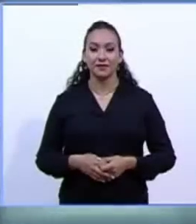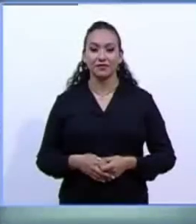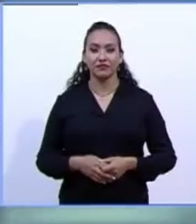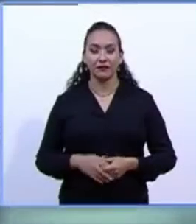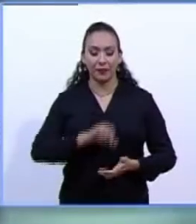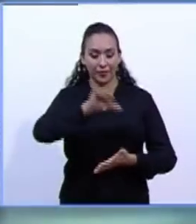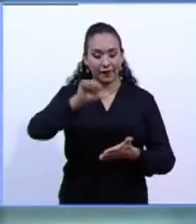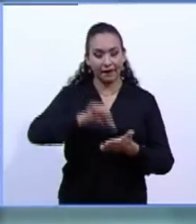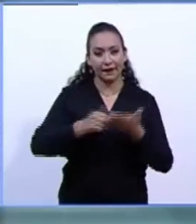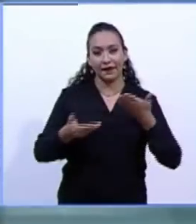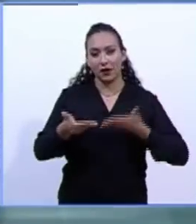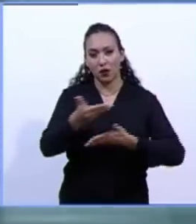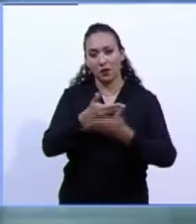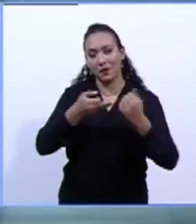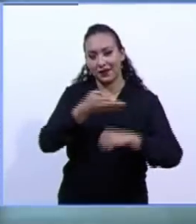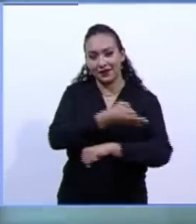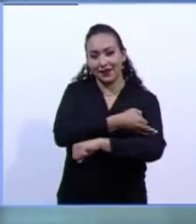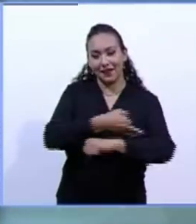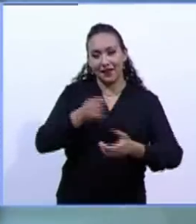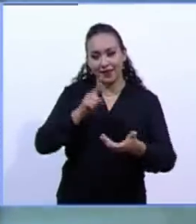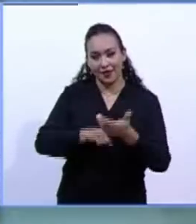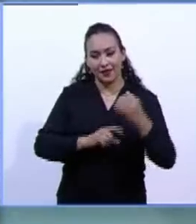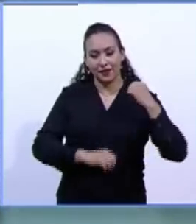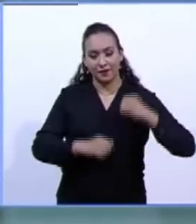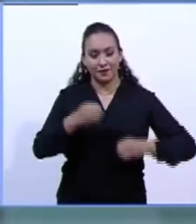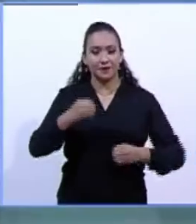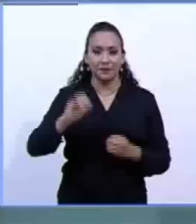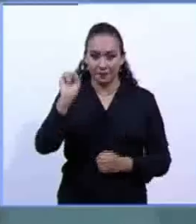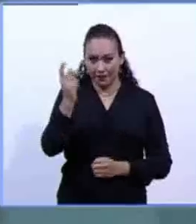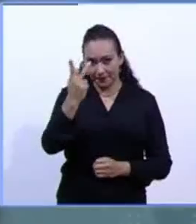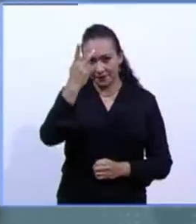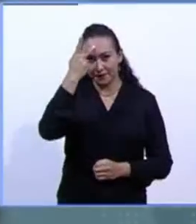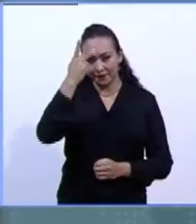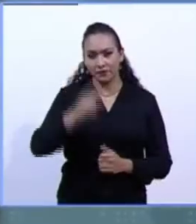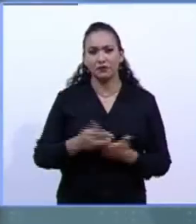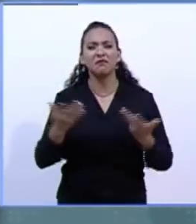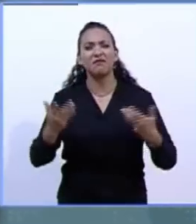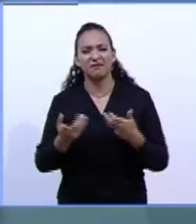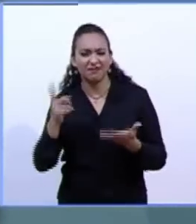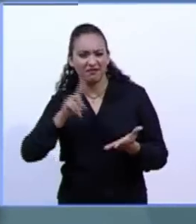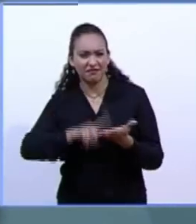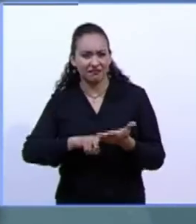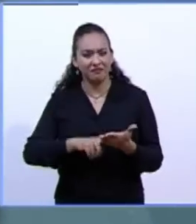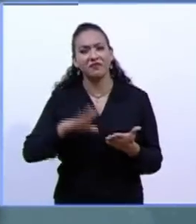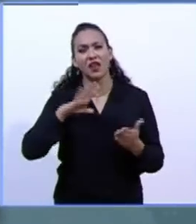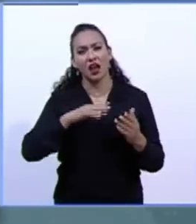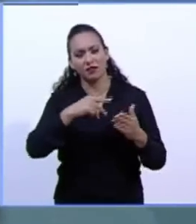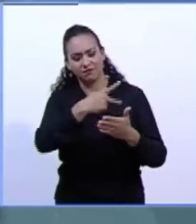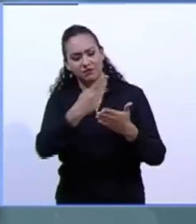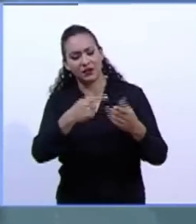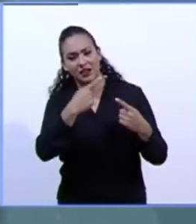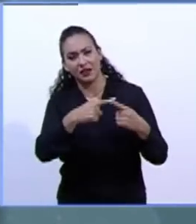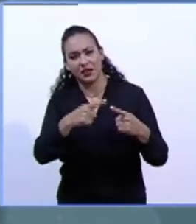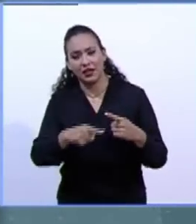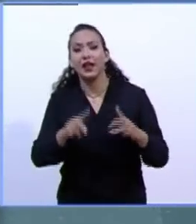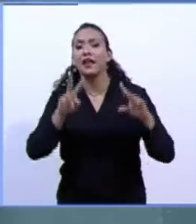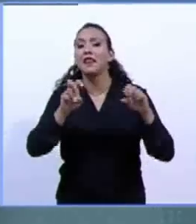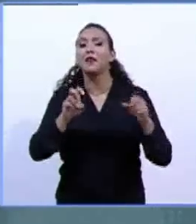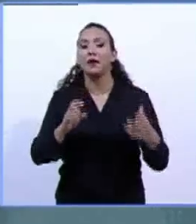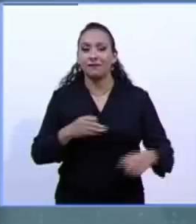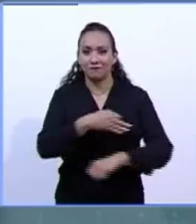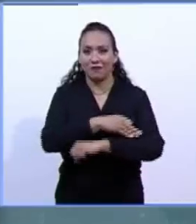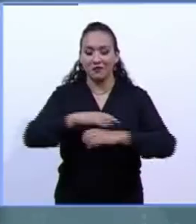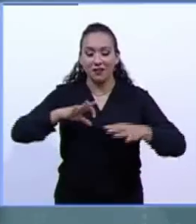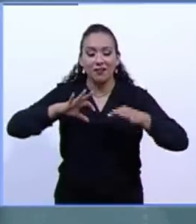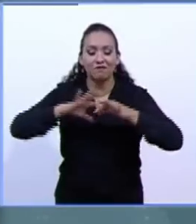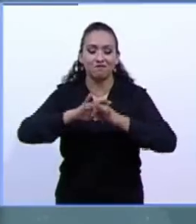El Centro de Convivencia Familiar del Poder Judicial de San Luis Potosí implementa programas relativos a la revinculación familiar, con el